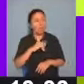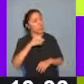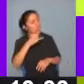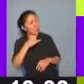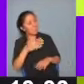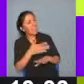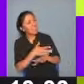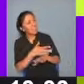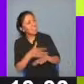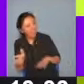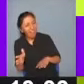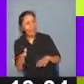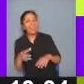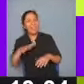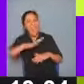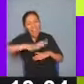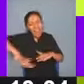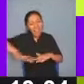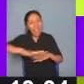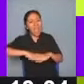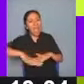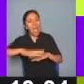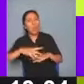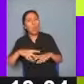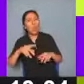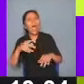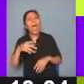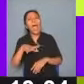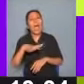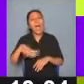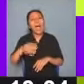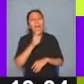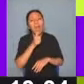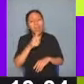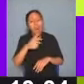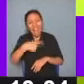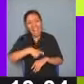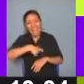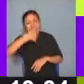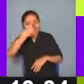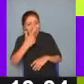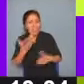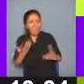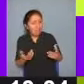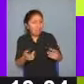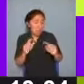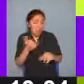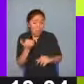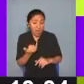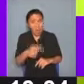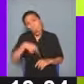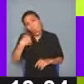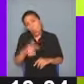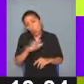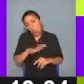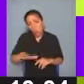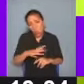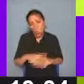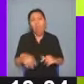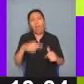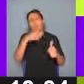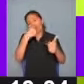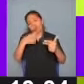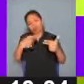la lo que es terma del Jordan Pero bueno tenemos la otra opción que es fuente del jaguar San Francisco Parque Nacional